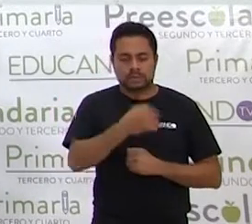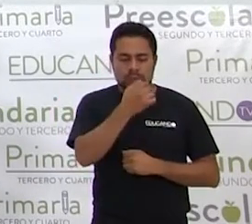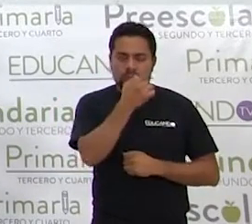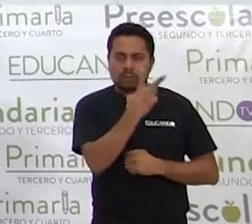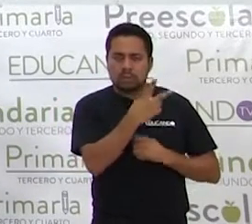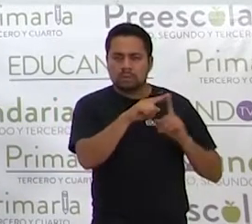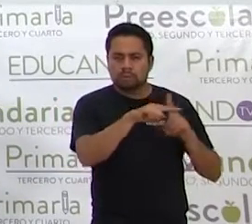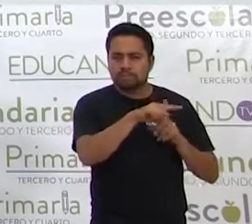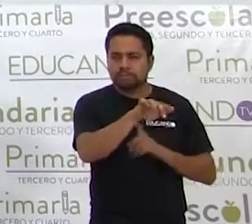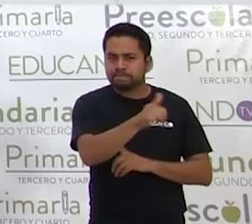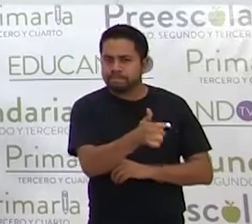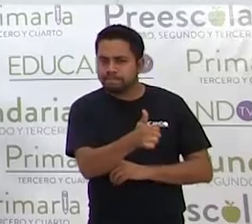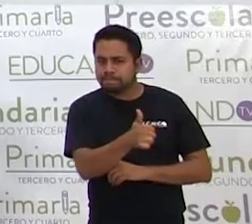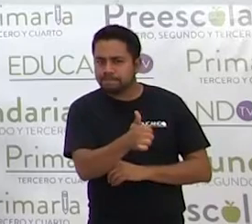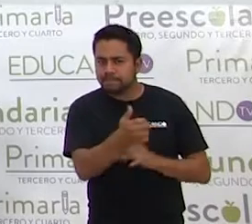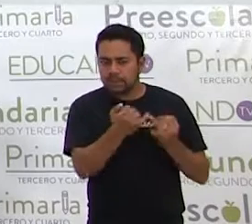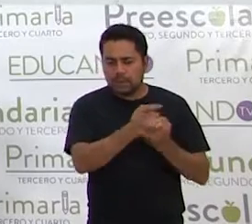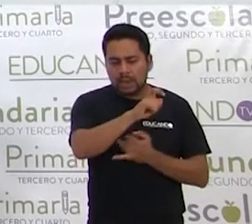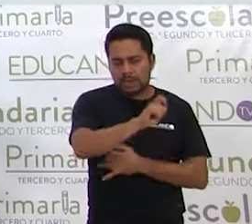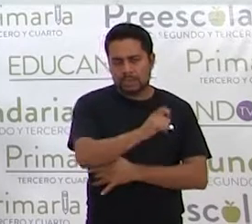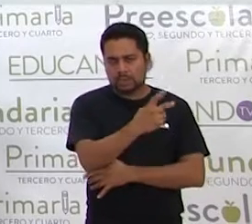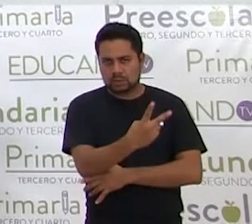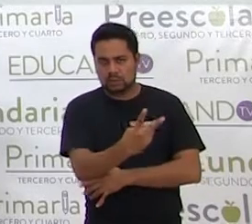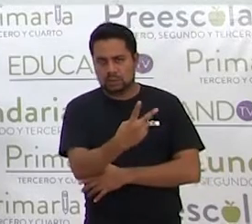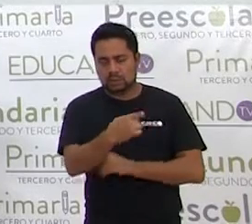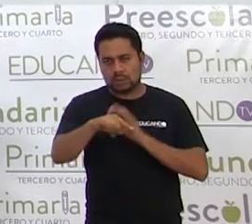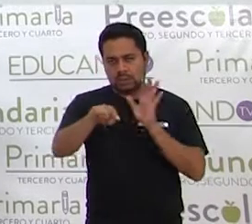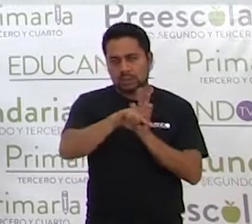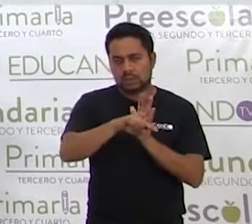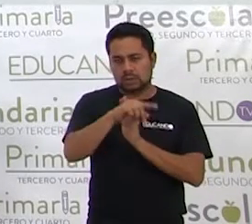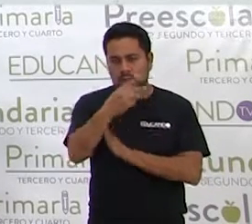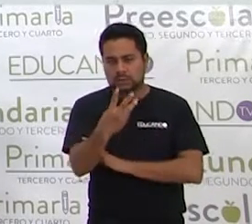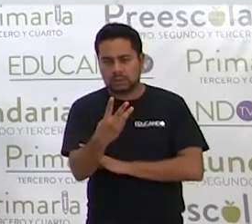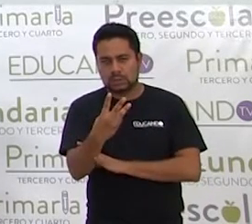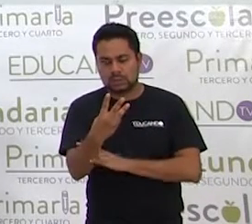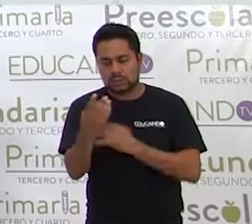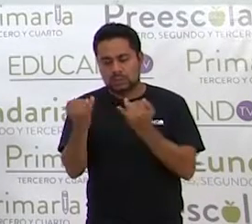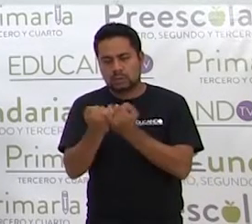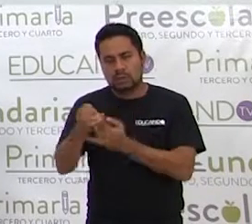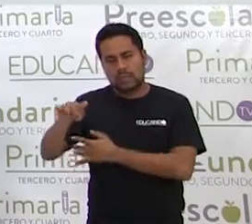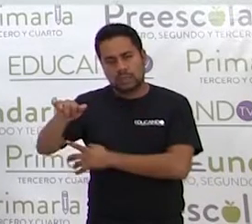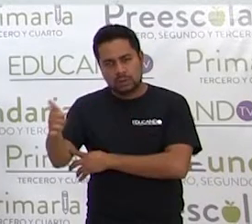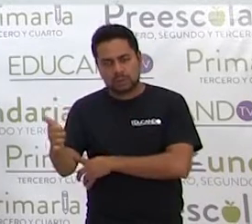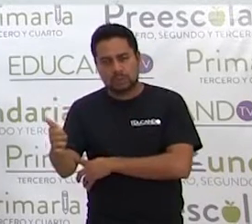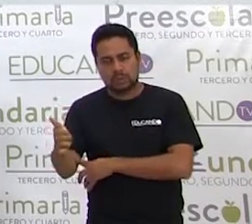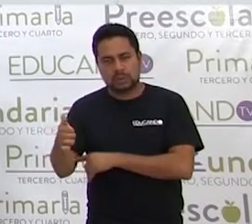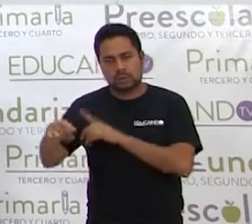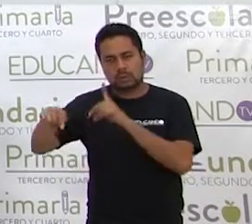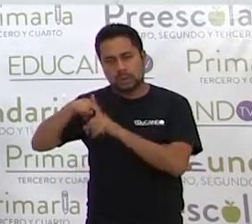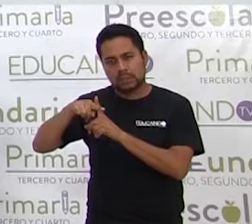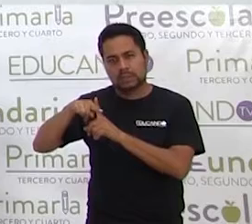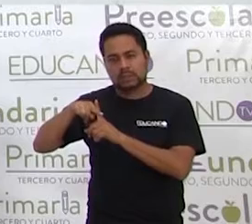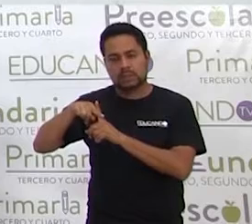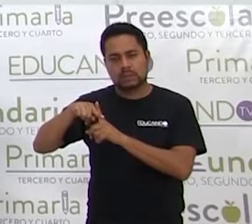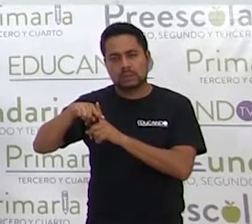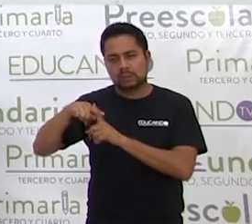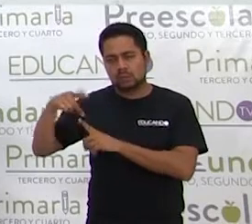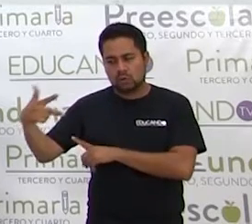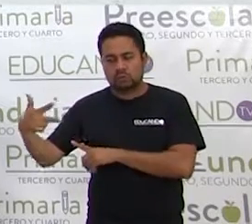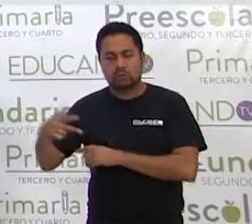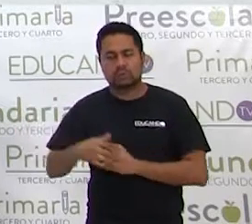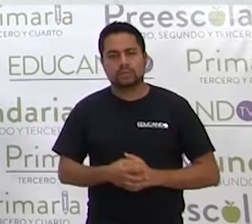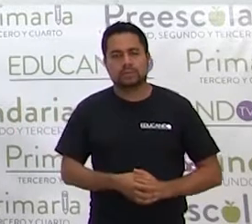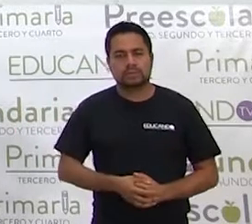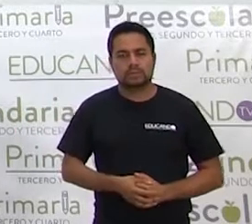11 22 menos 3 igual a 11 más 8